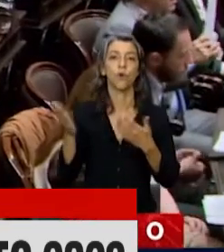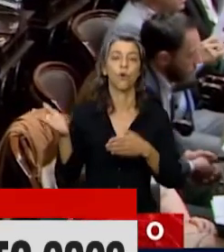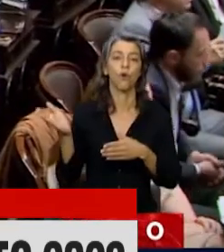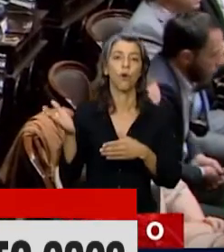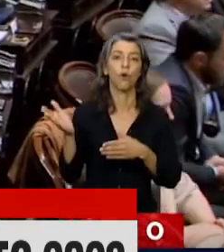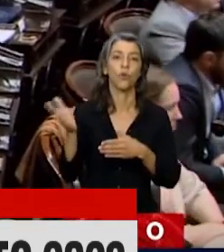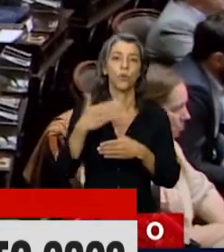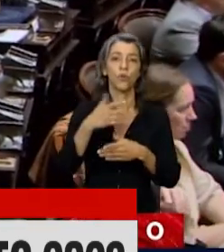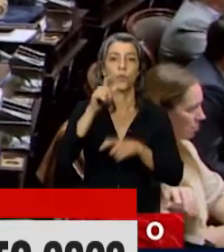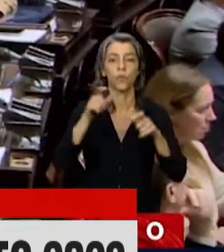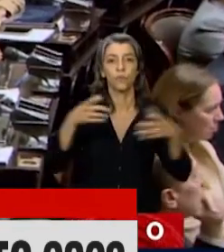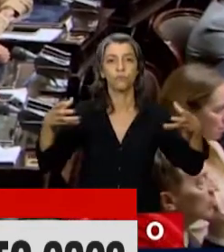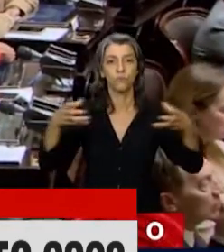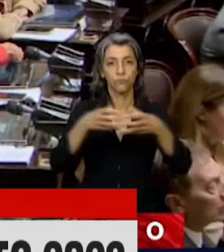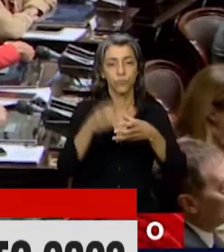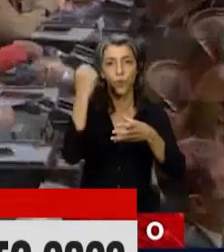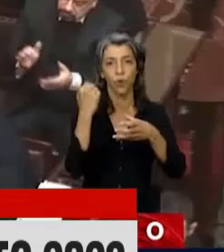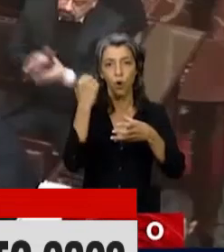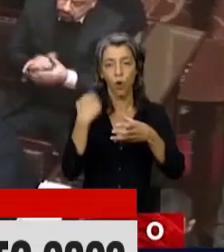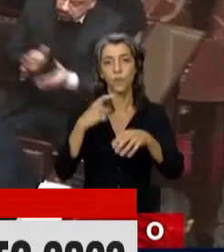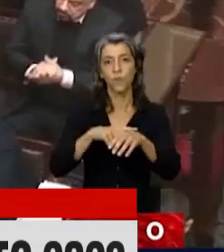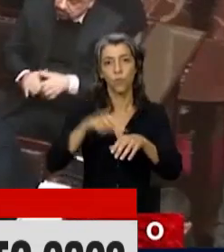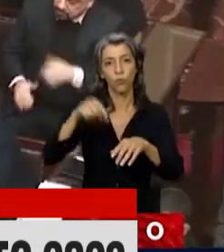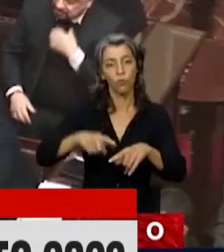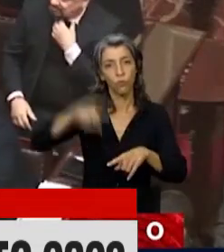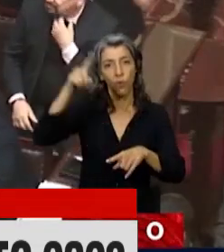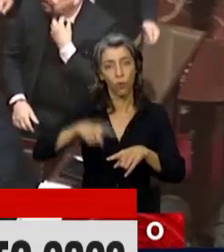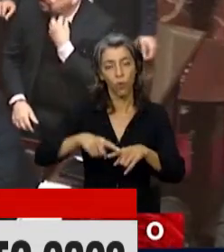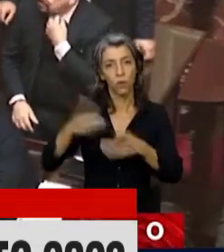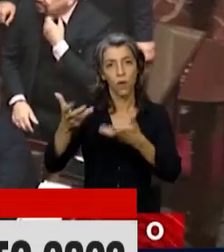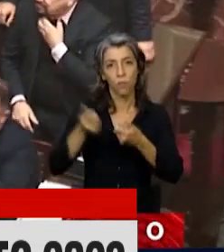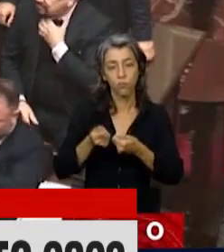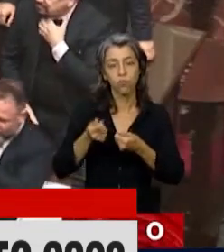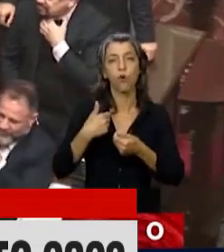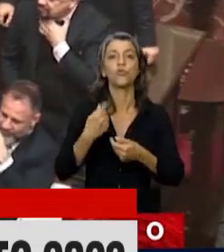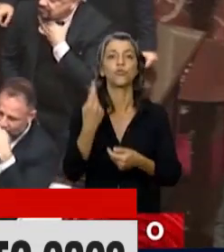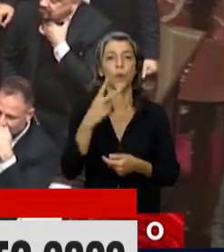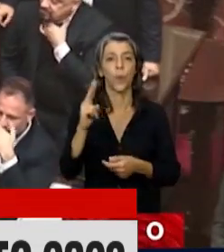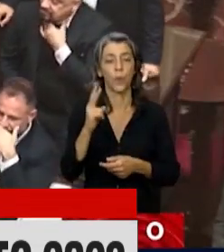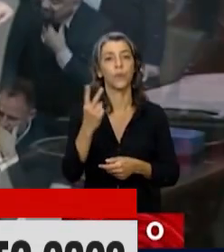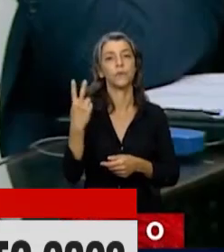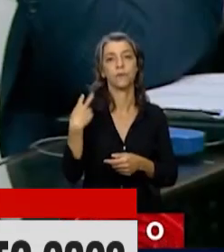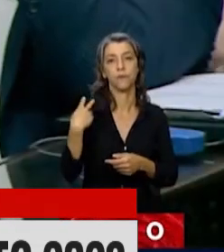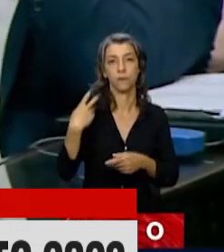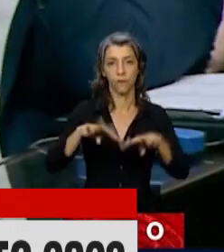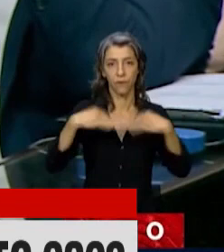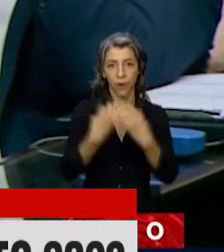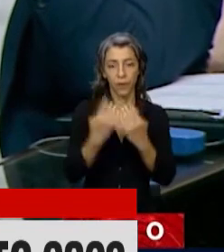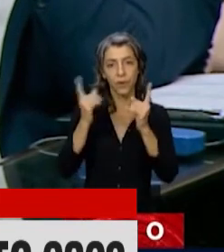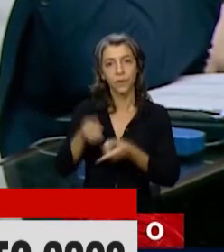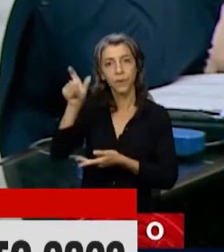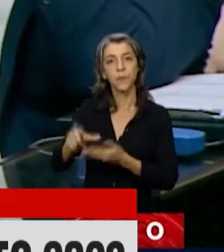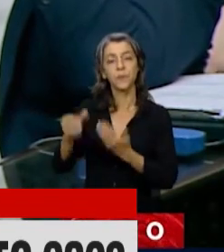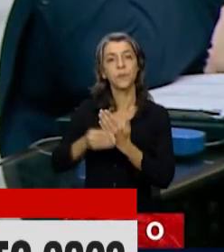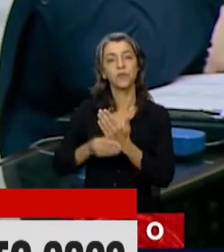el equipo económico que nos acompañó durante la jornada, del señor vicejefe de gabinete y del señor ministro de